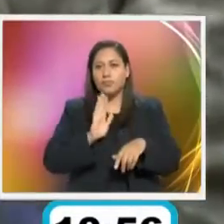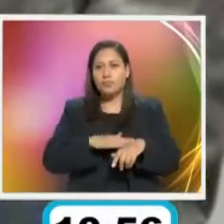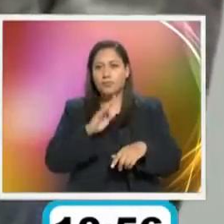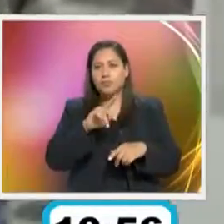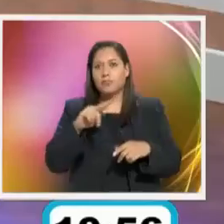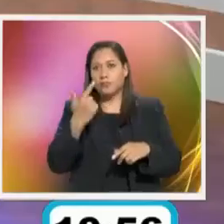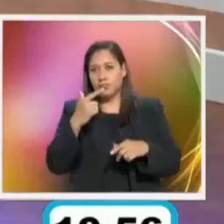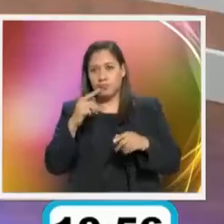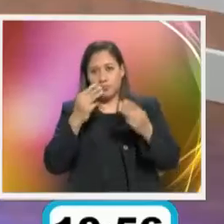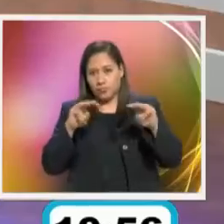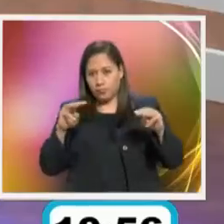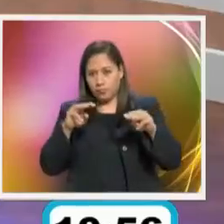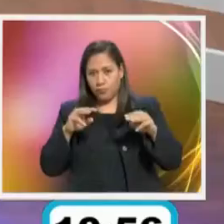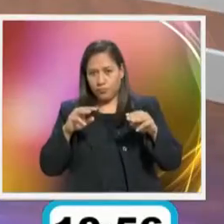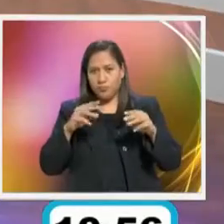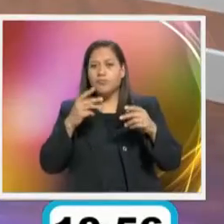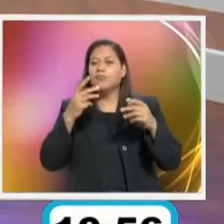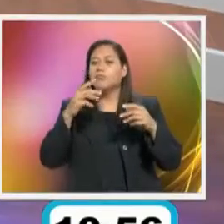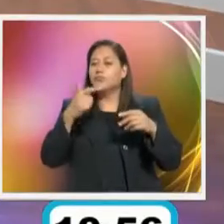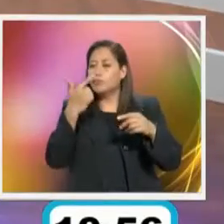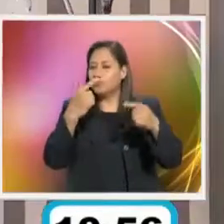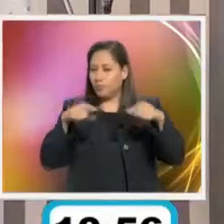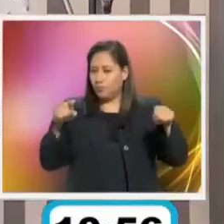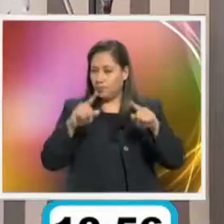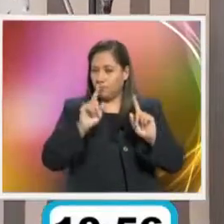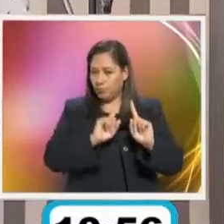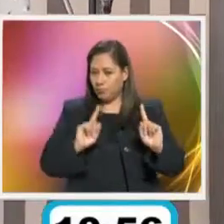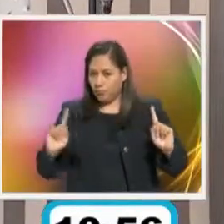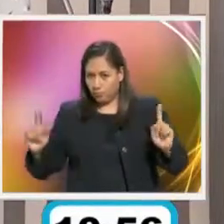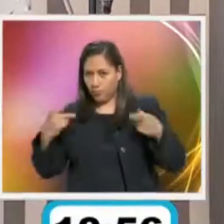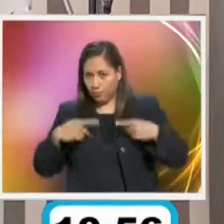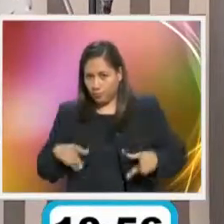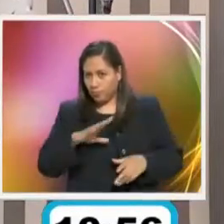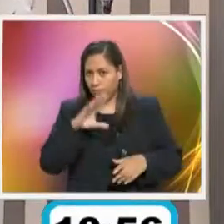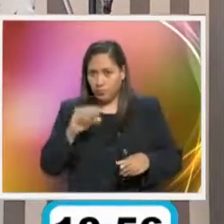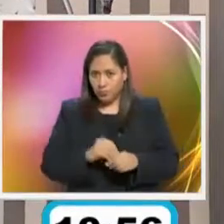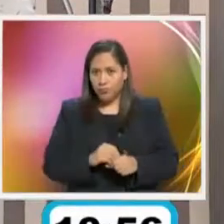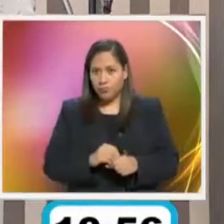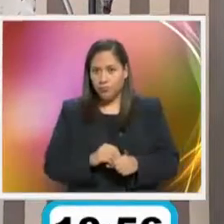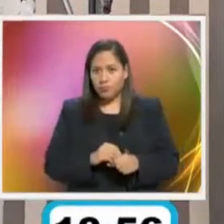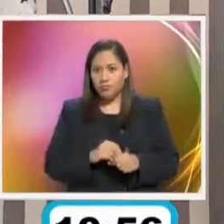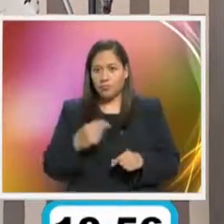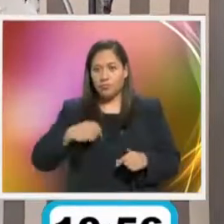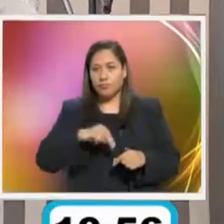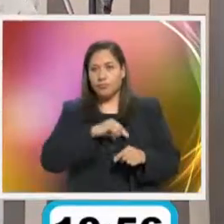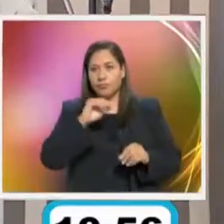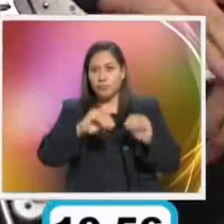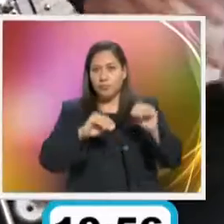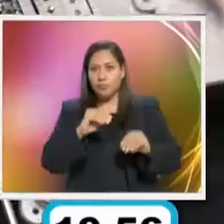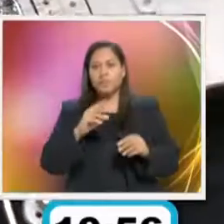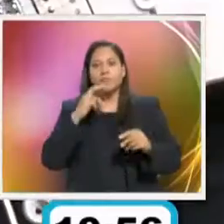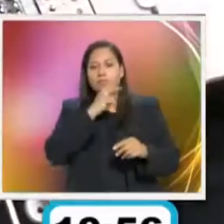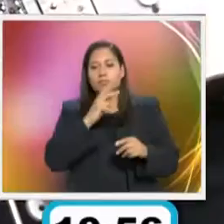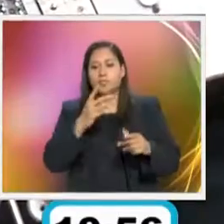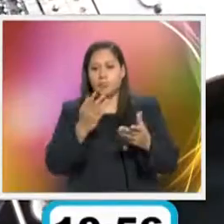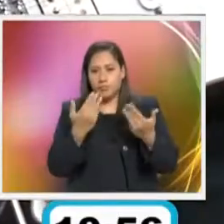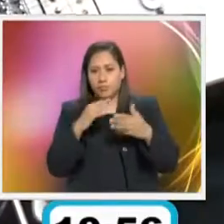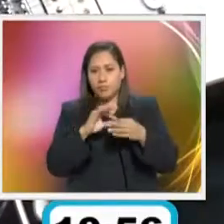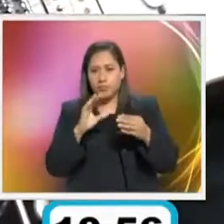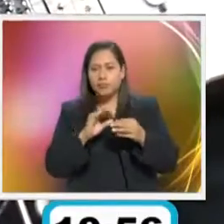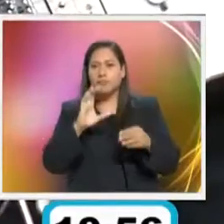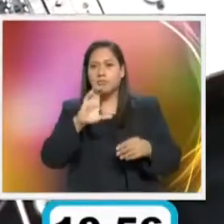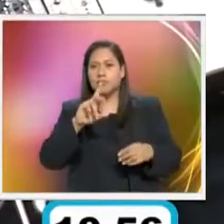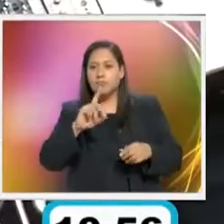12 músicos en total, con otras canciones y bueno, es todo un performance el que intentamos dar. Muy bien, rápidamente cuéntame un poco sobre el disco